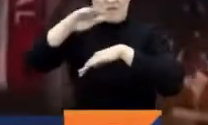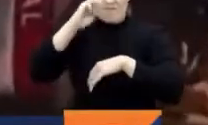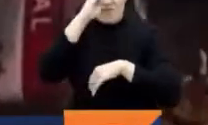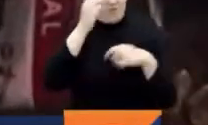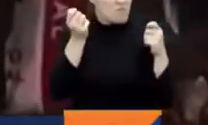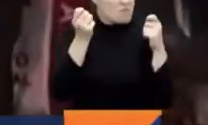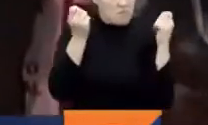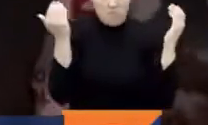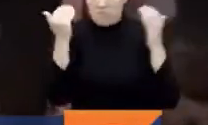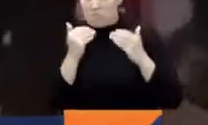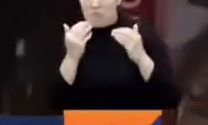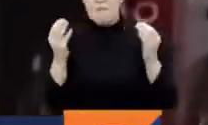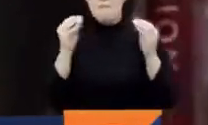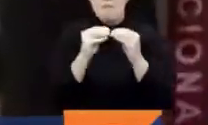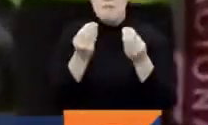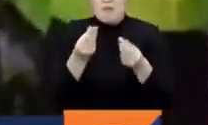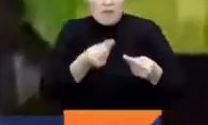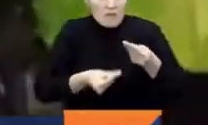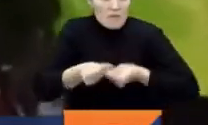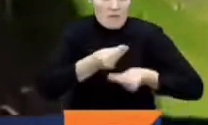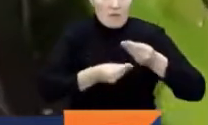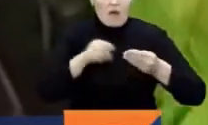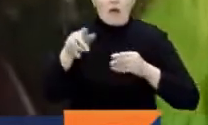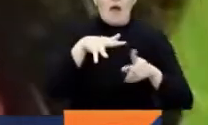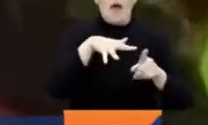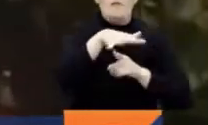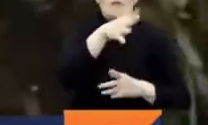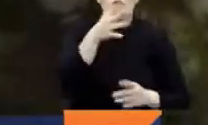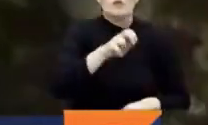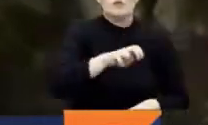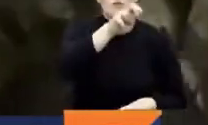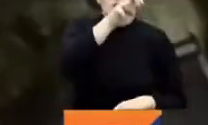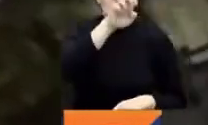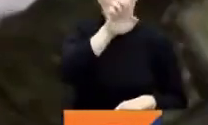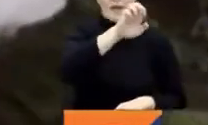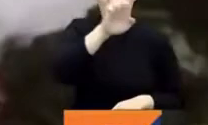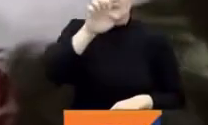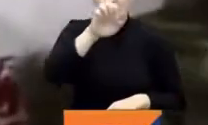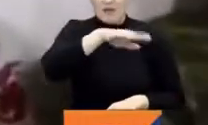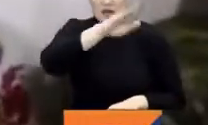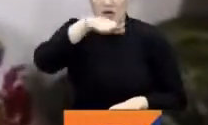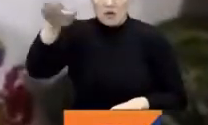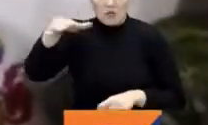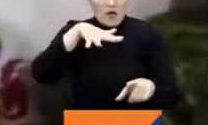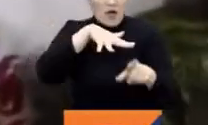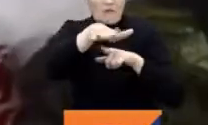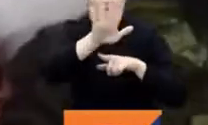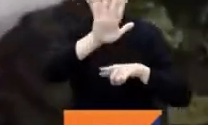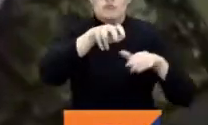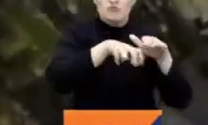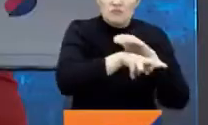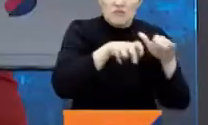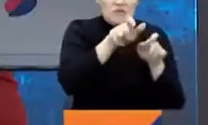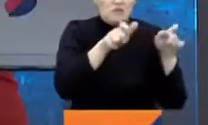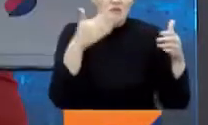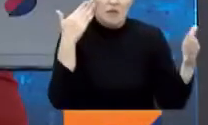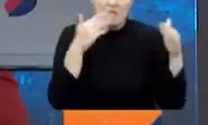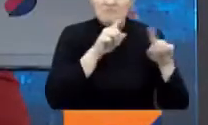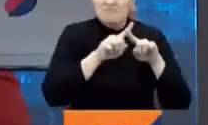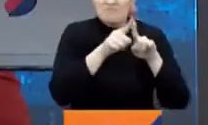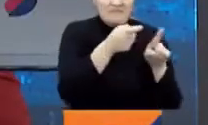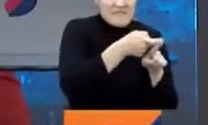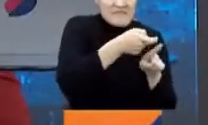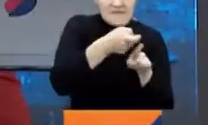grupo delincuencial afectaba en el noreste antioqueño a comerciantes, ganaderos, mineros y empresas contratistas de la zona.